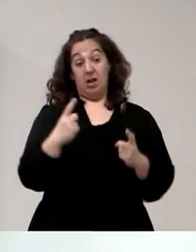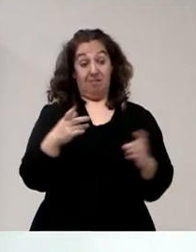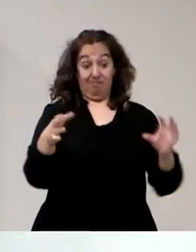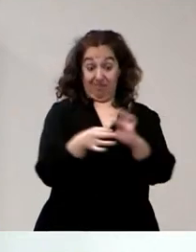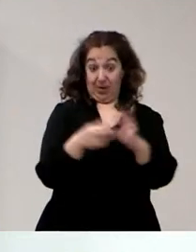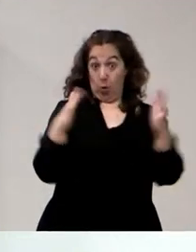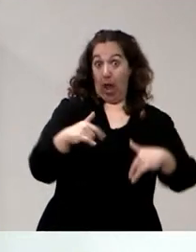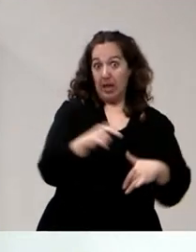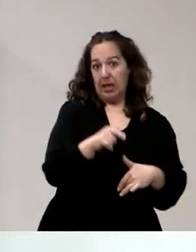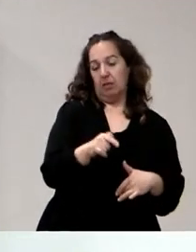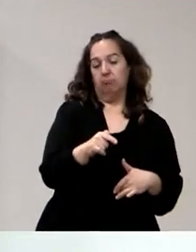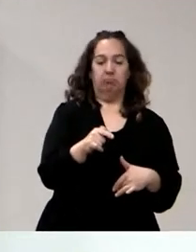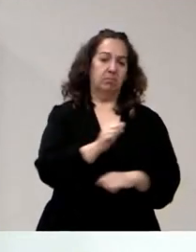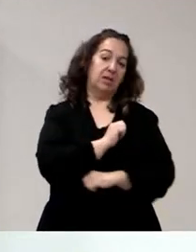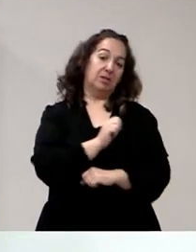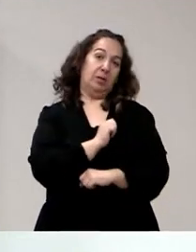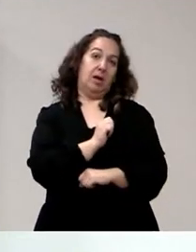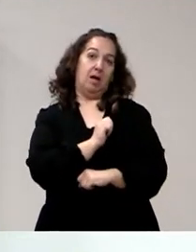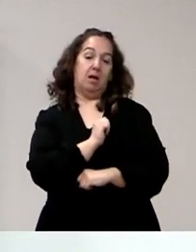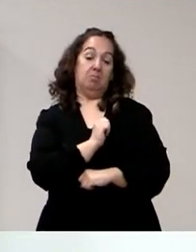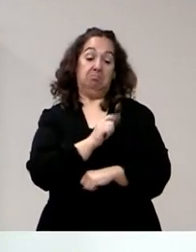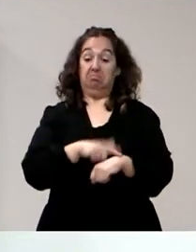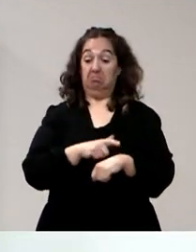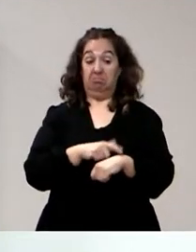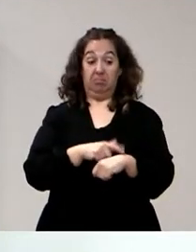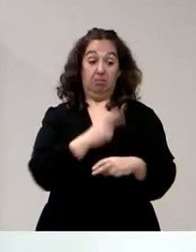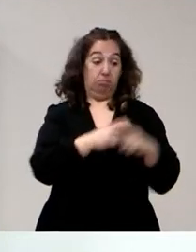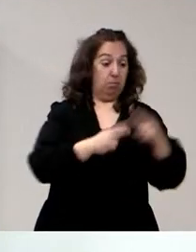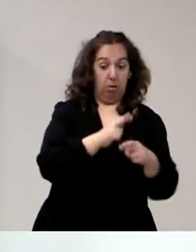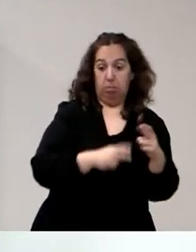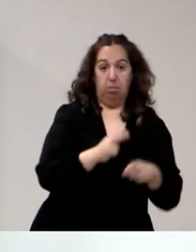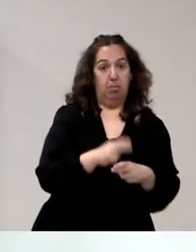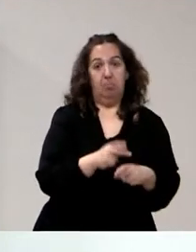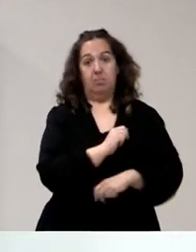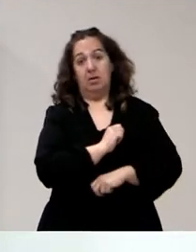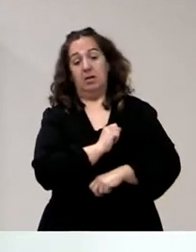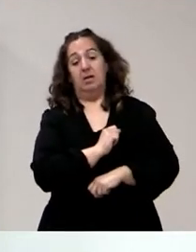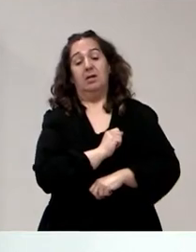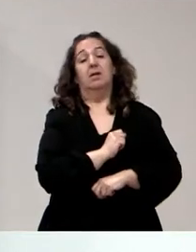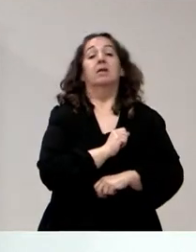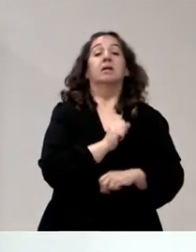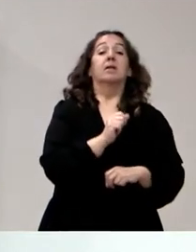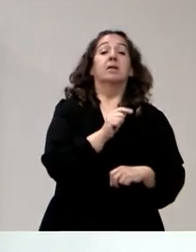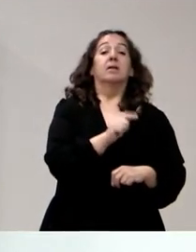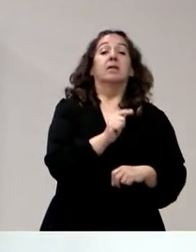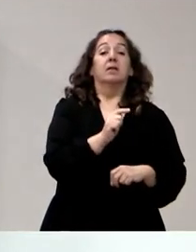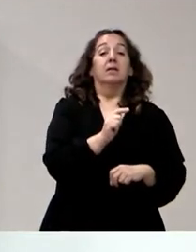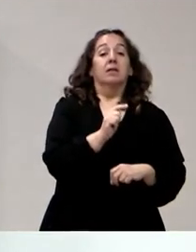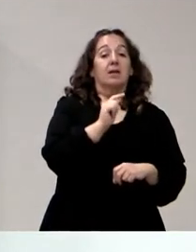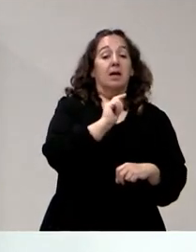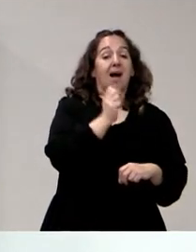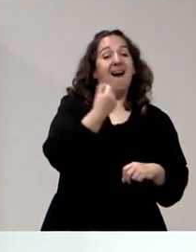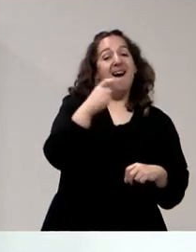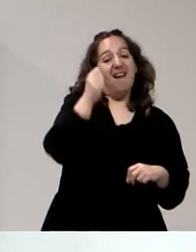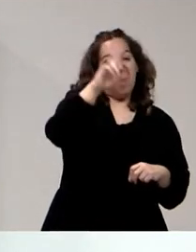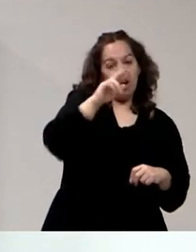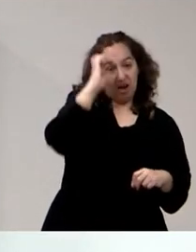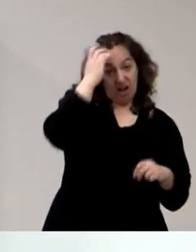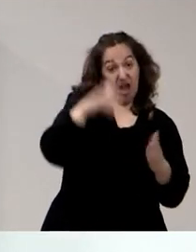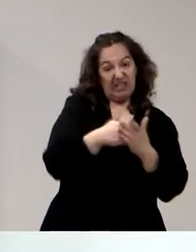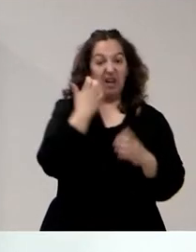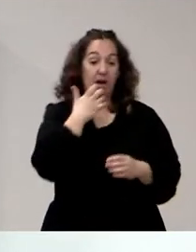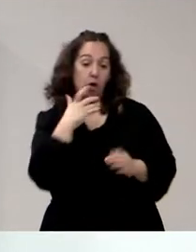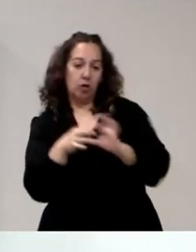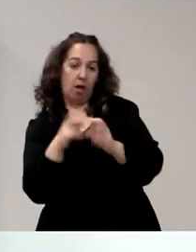tendríamos que esperar eh el tiempo que se tarde a mayores en rematar el enlace entre alar del rey y Rey noosa